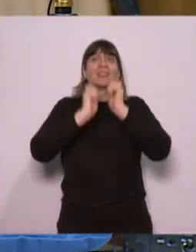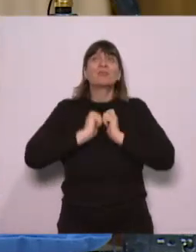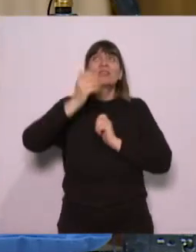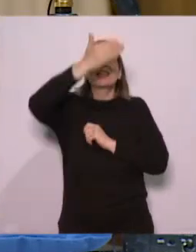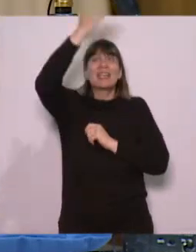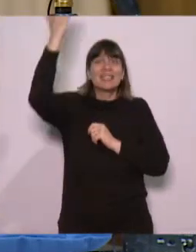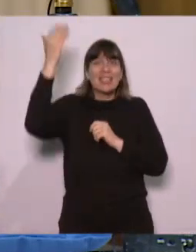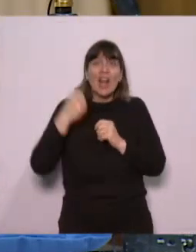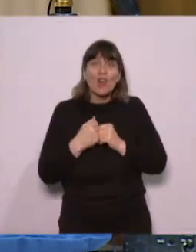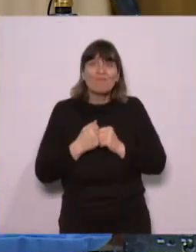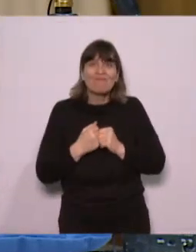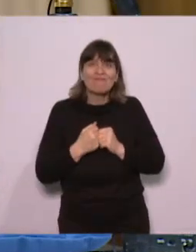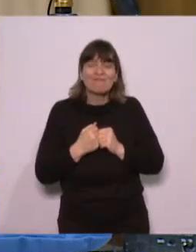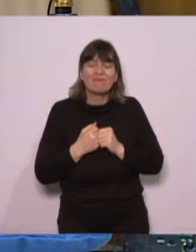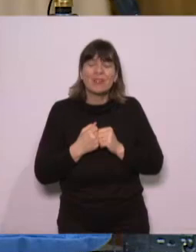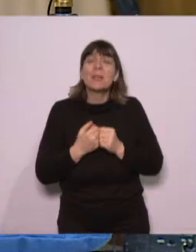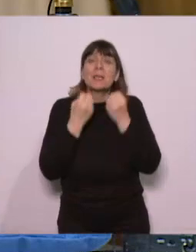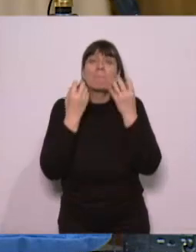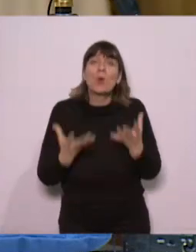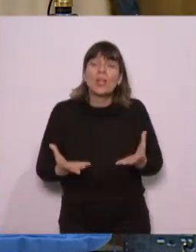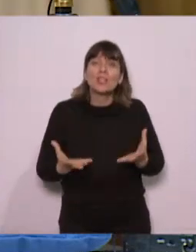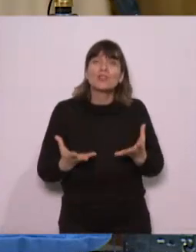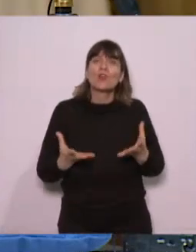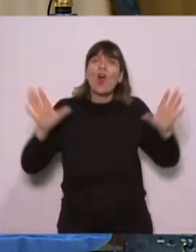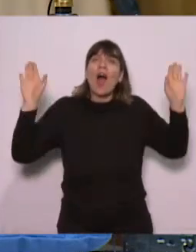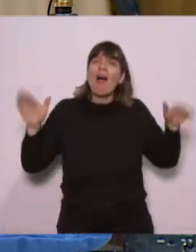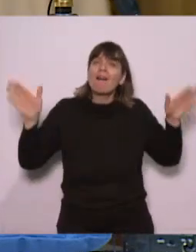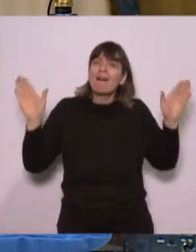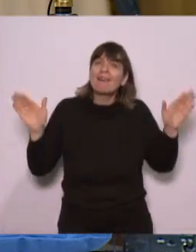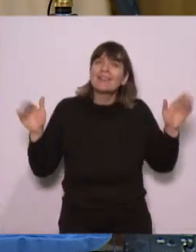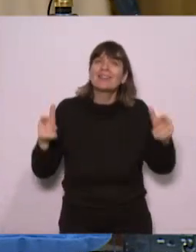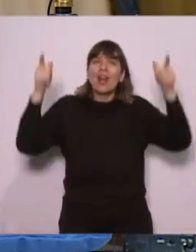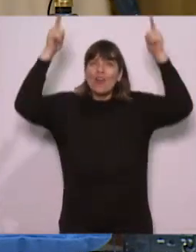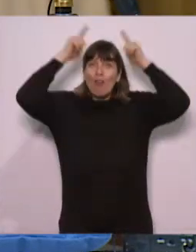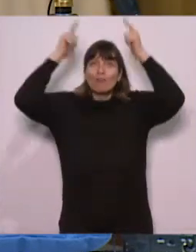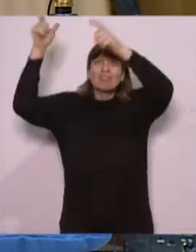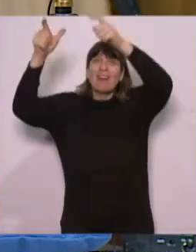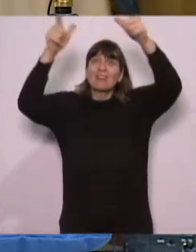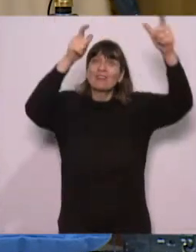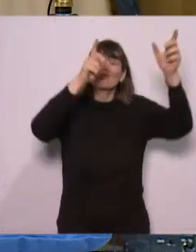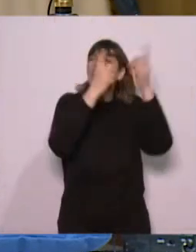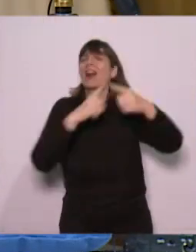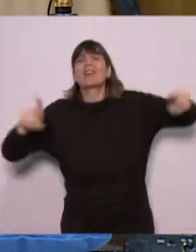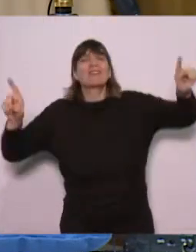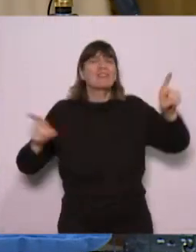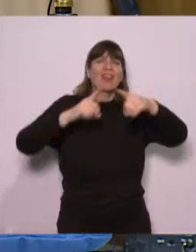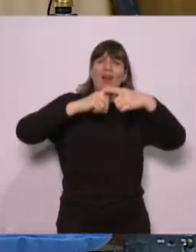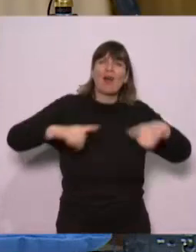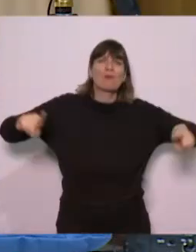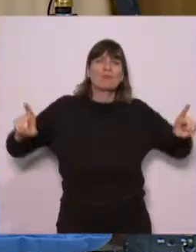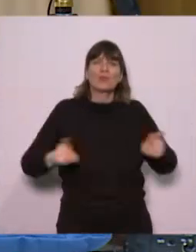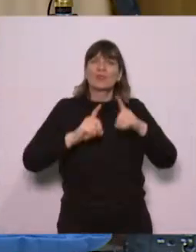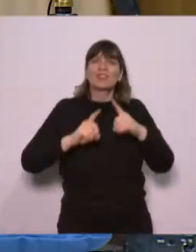cielo. Y por eso, con los ángeles y los santos, cantamos sin